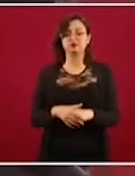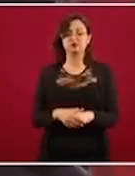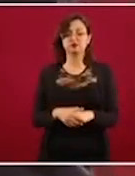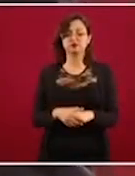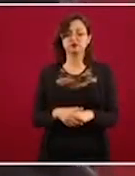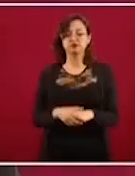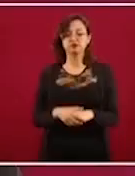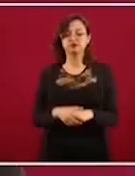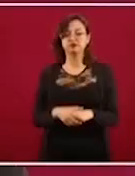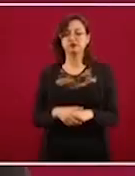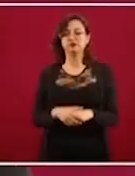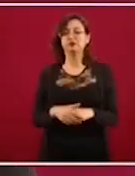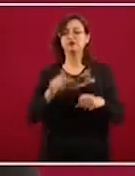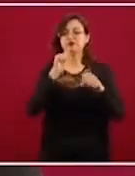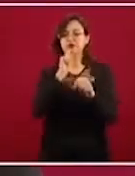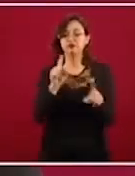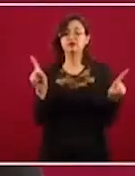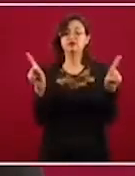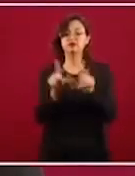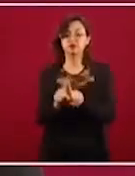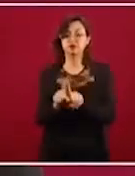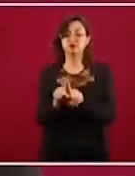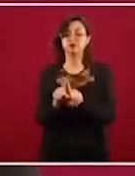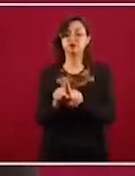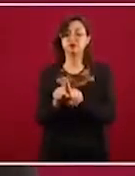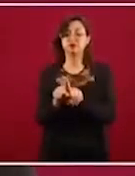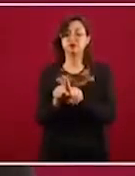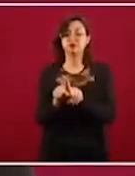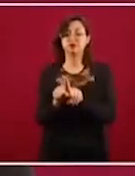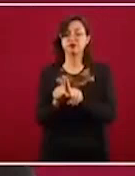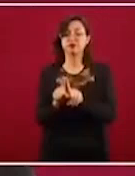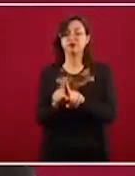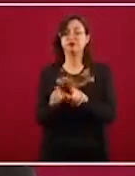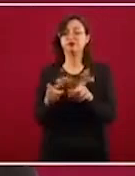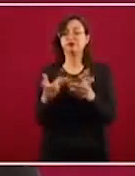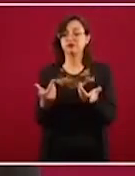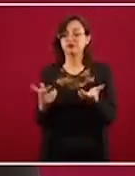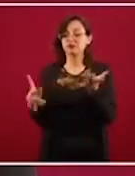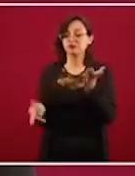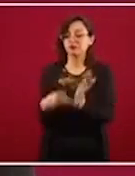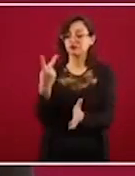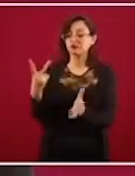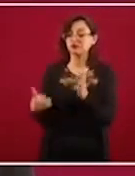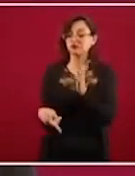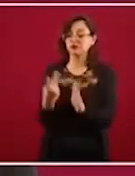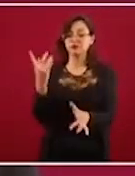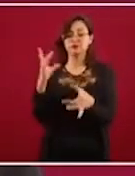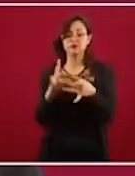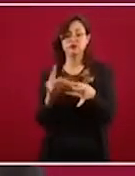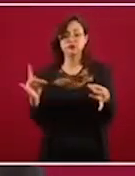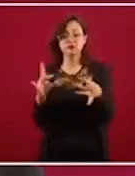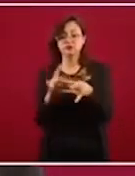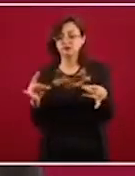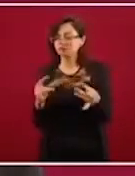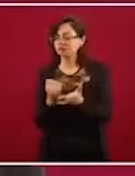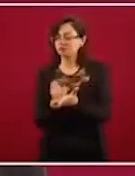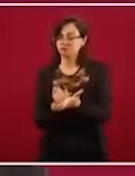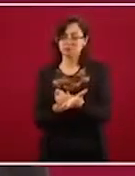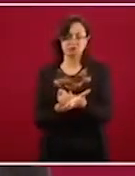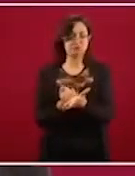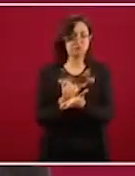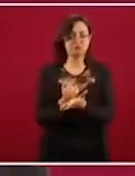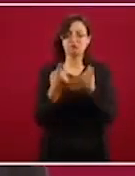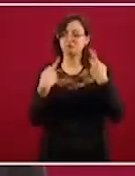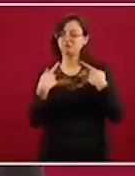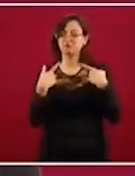También les explicamos que ya era una decisión tomada por los